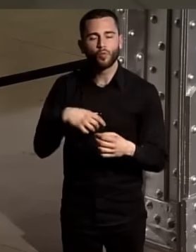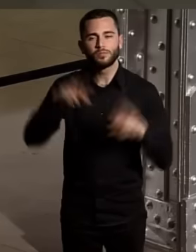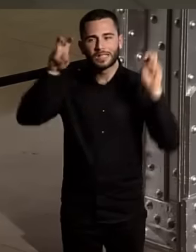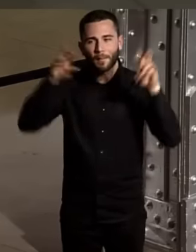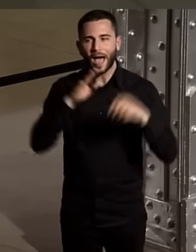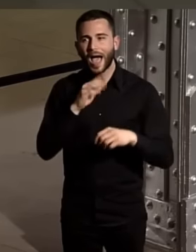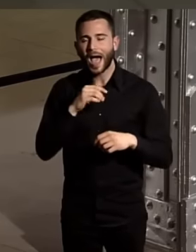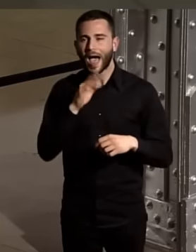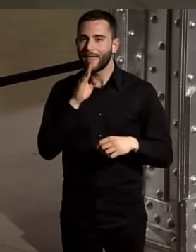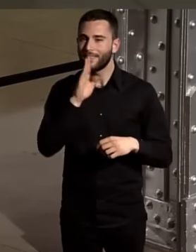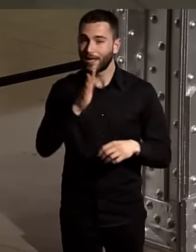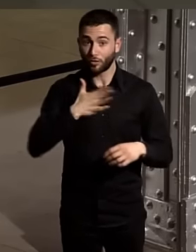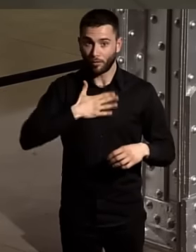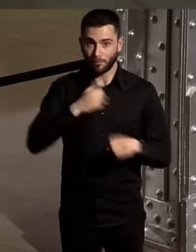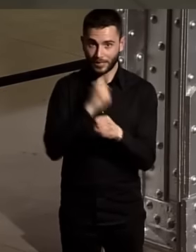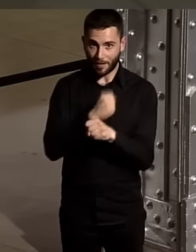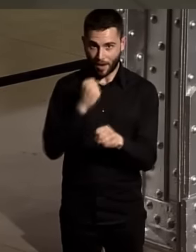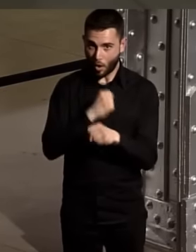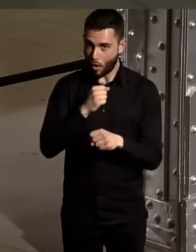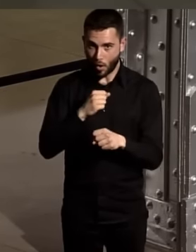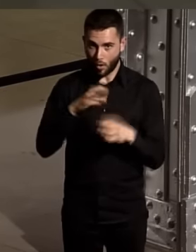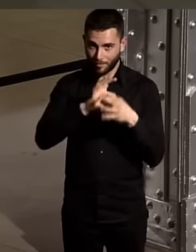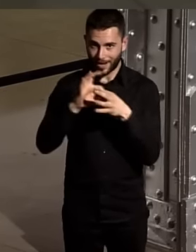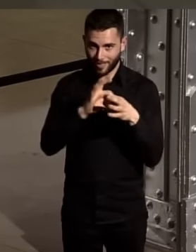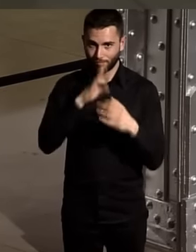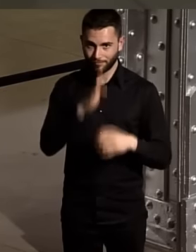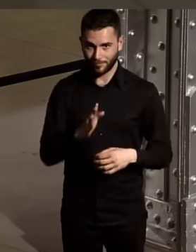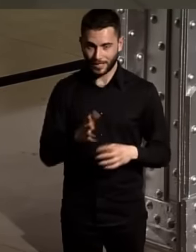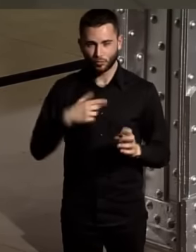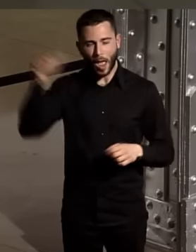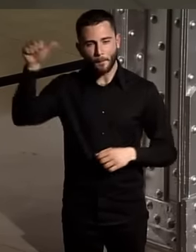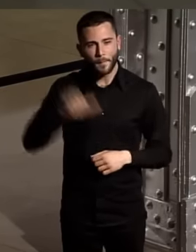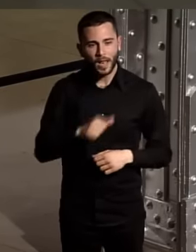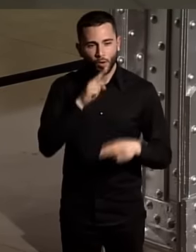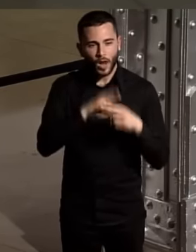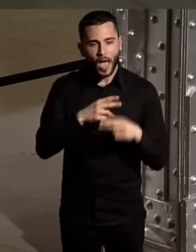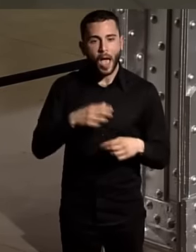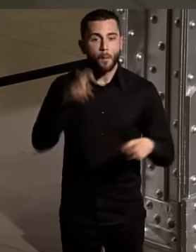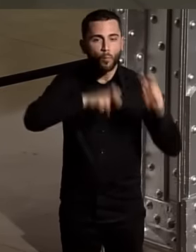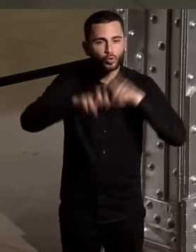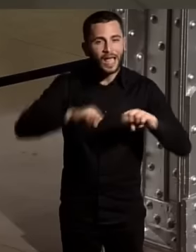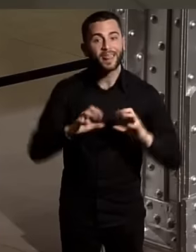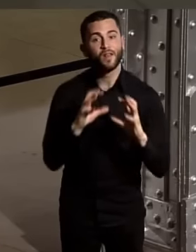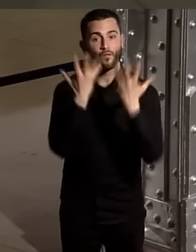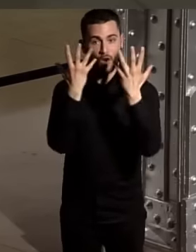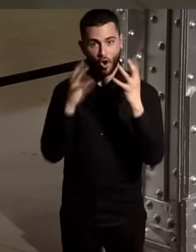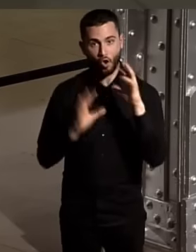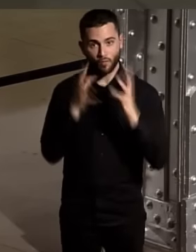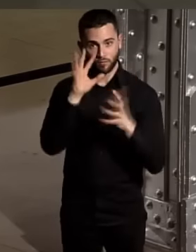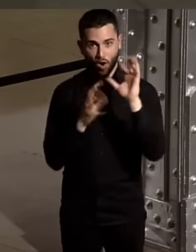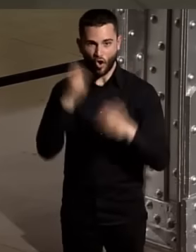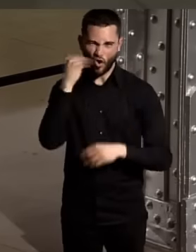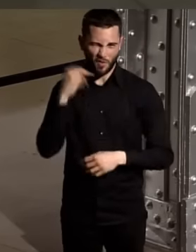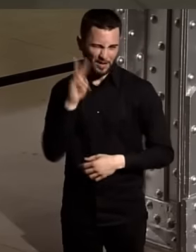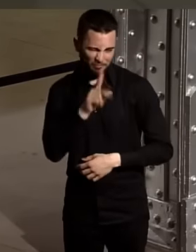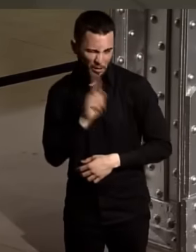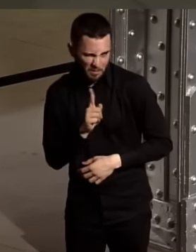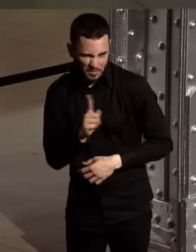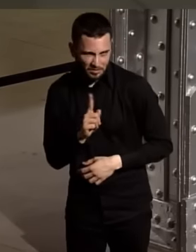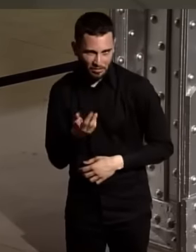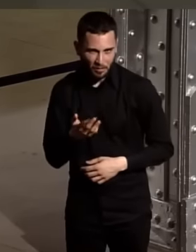tiene relación directa con mi trabajo que es una película que se llama en búsca del fuego que los jóvenes no habréis visto salo que os lo